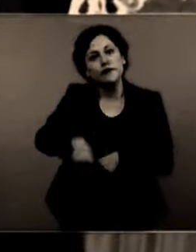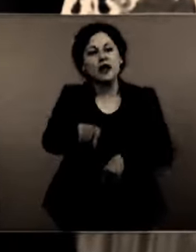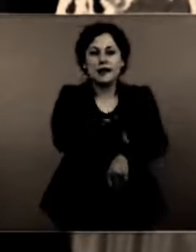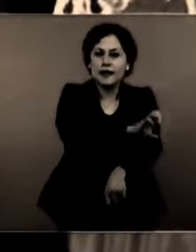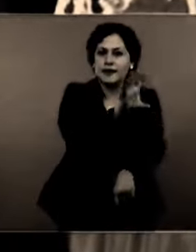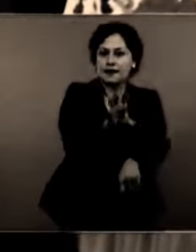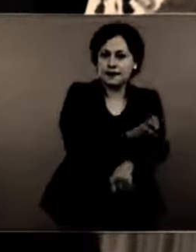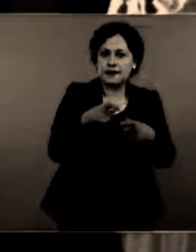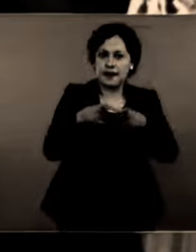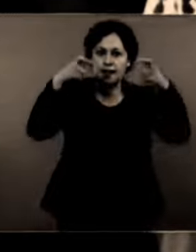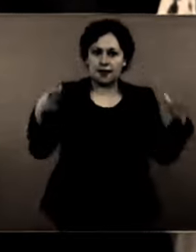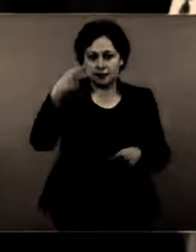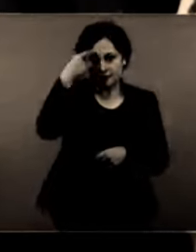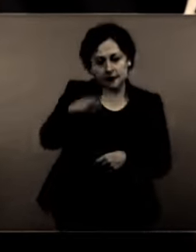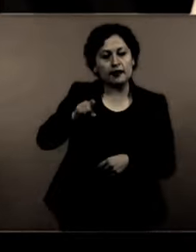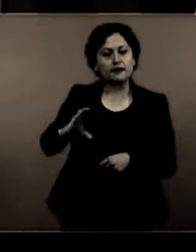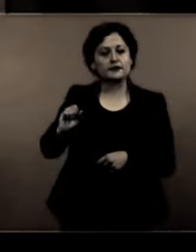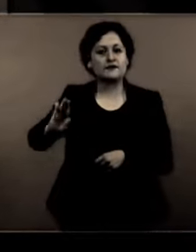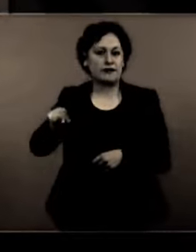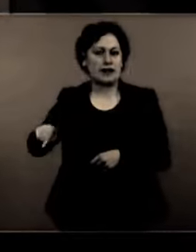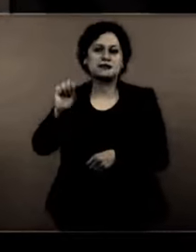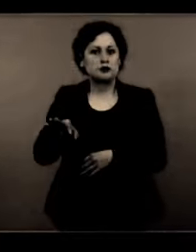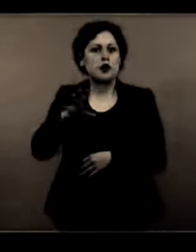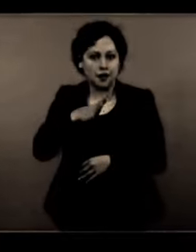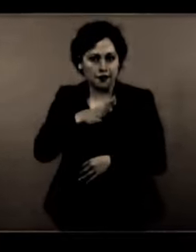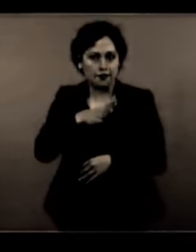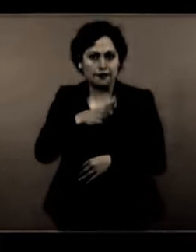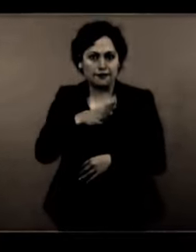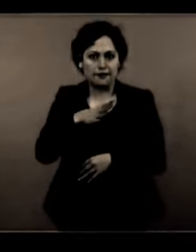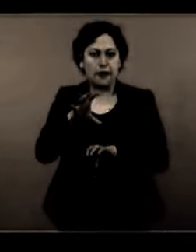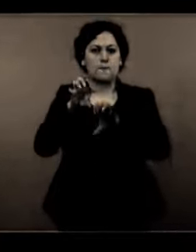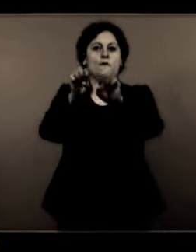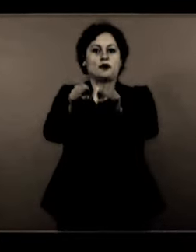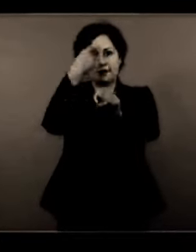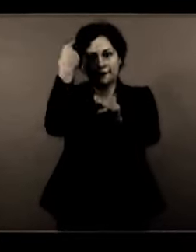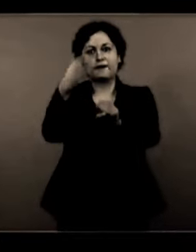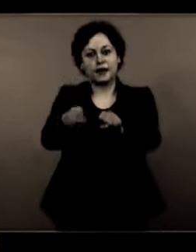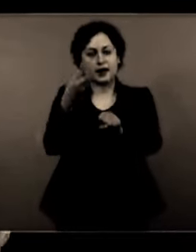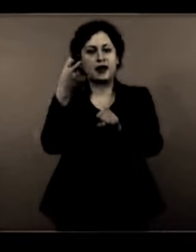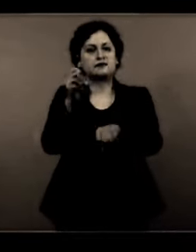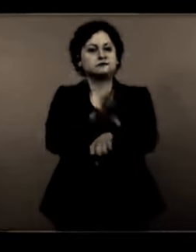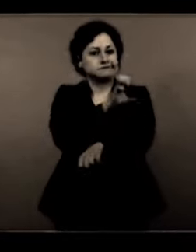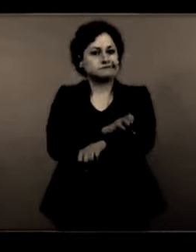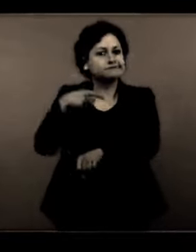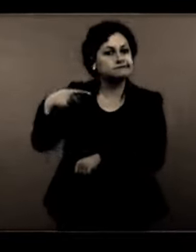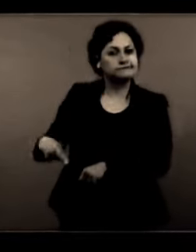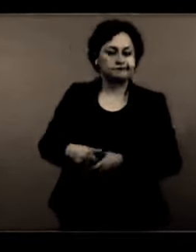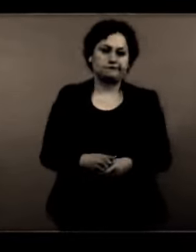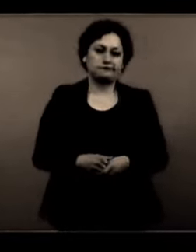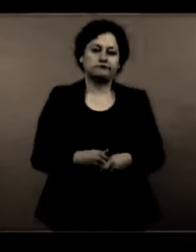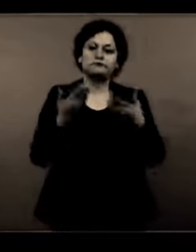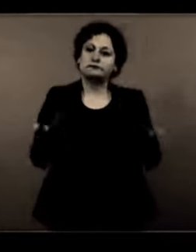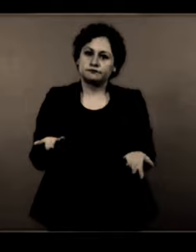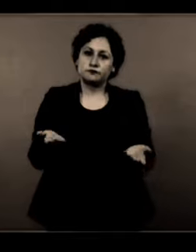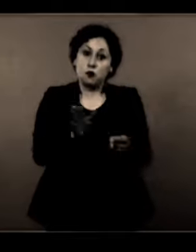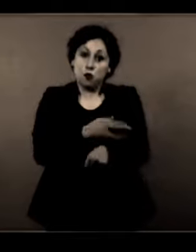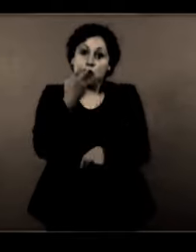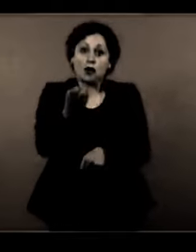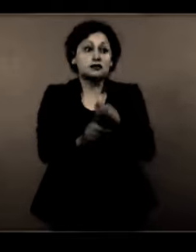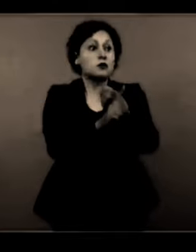Comisión Federal con más del 60% de participación en generación de energía eléctrica. Entonces, por eso podemos enfrentar